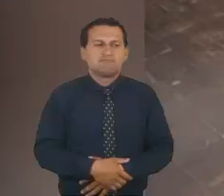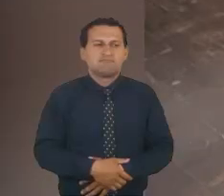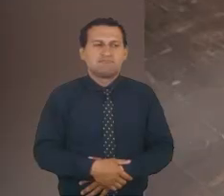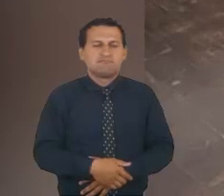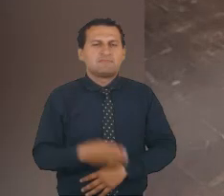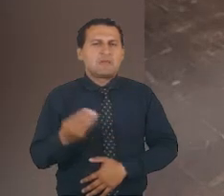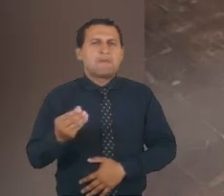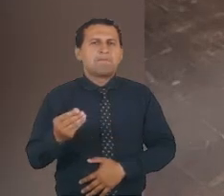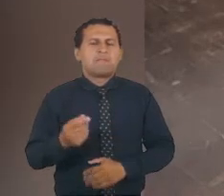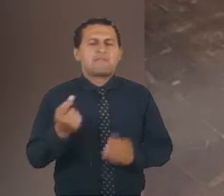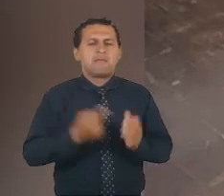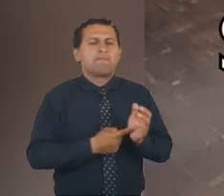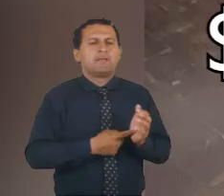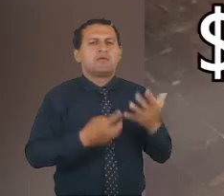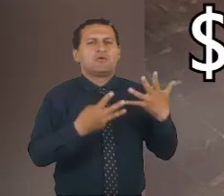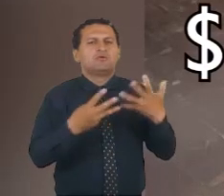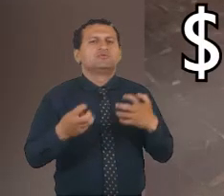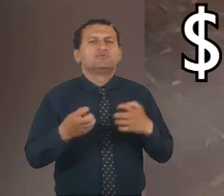Con una inversión de